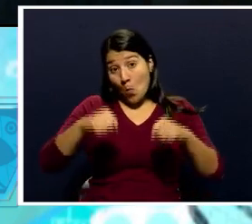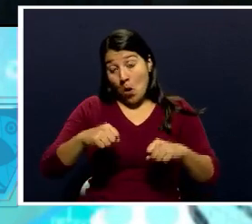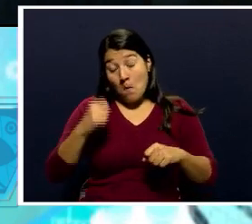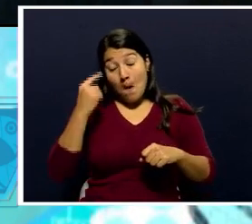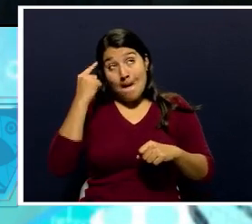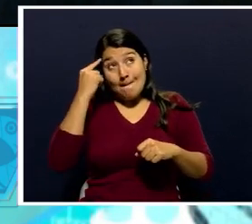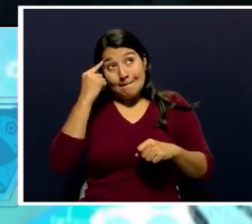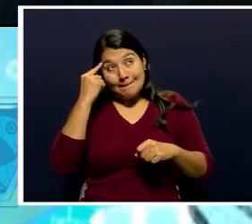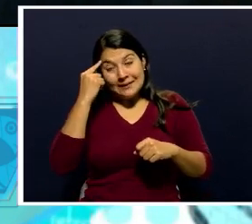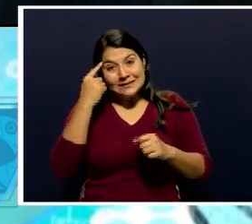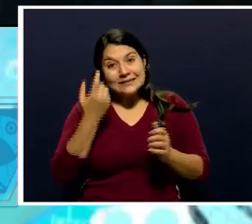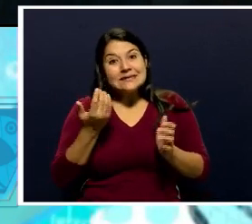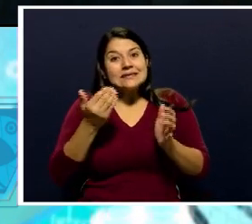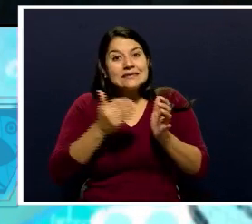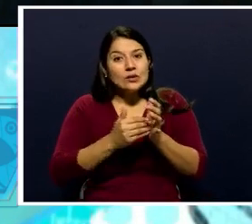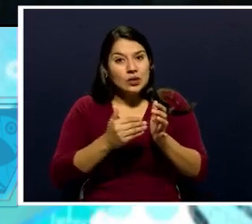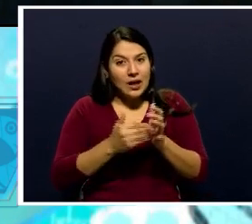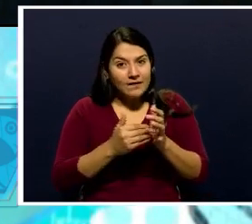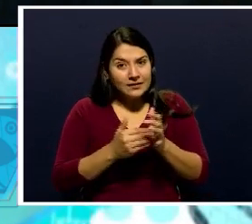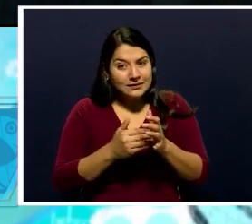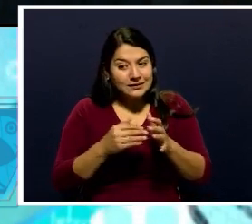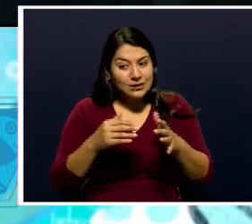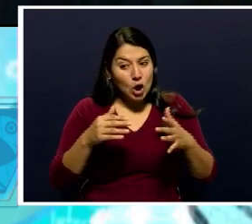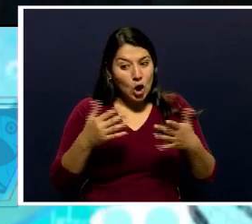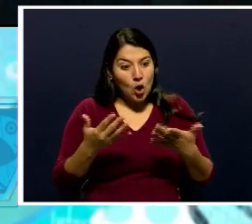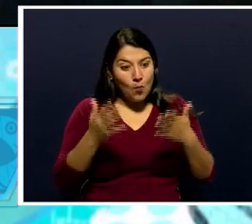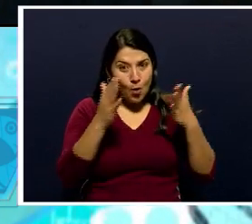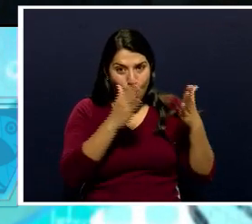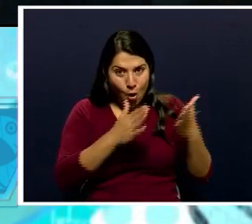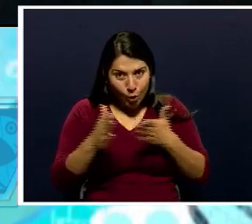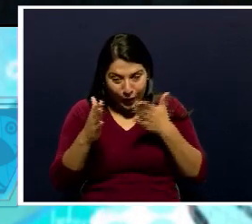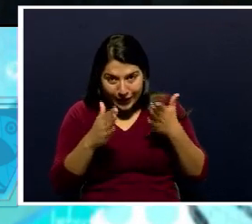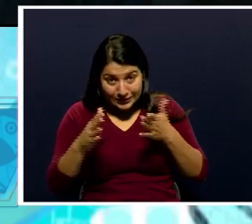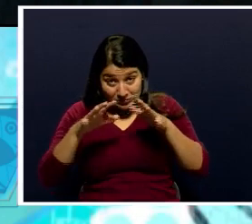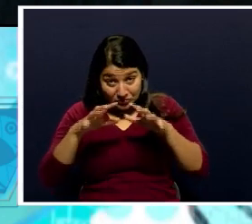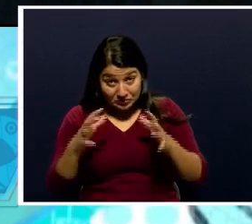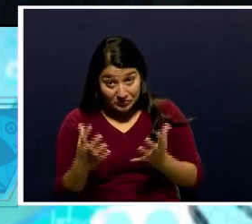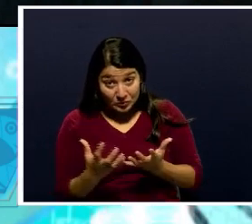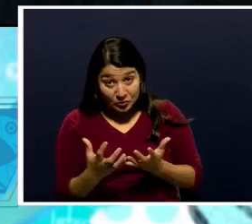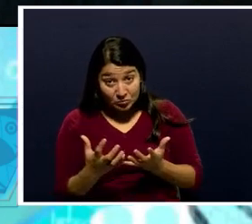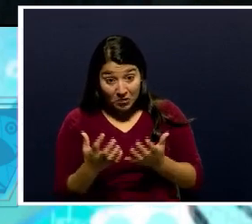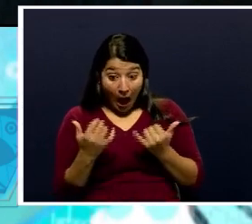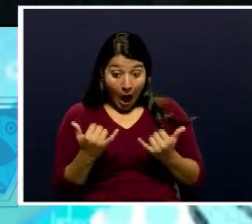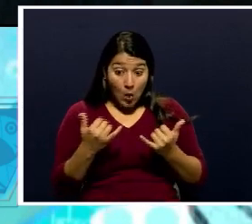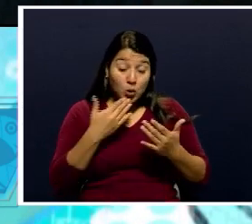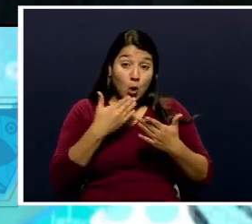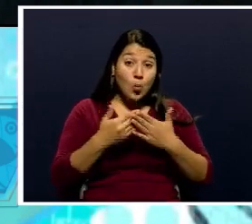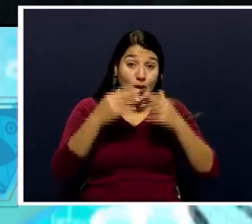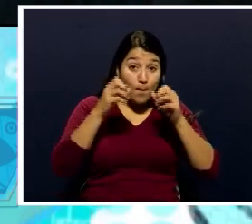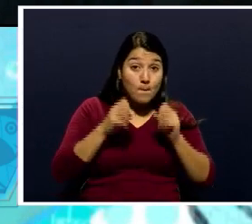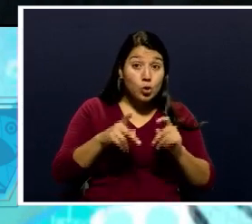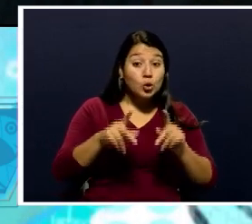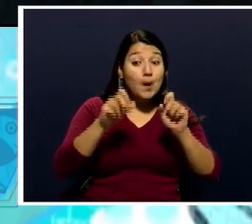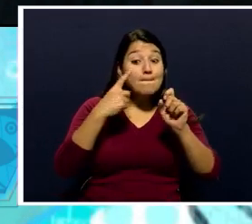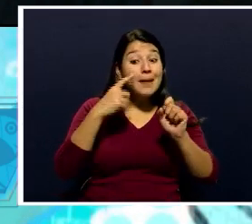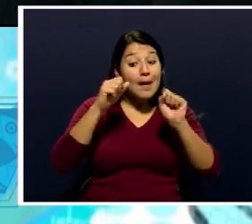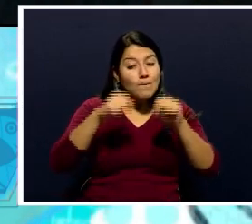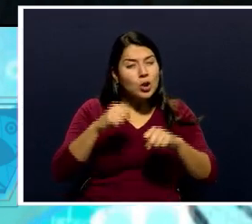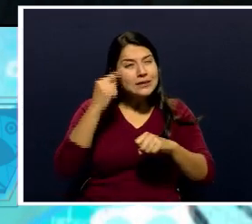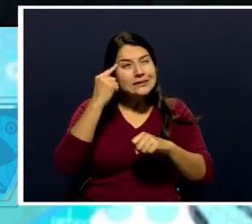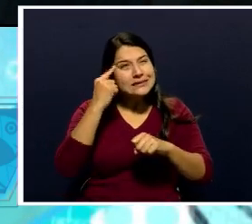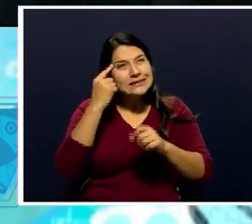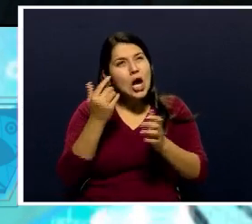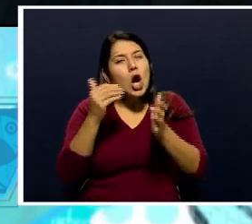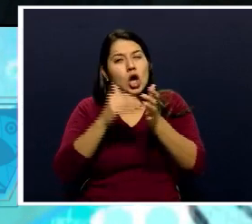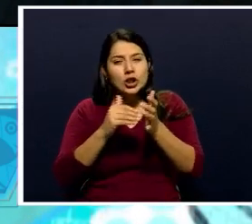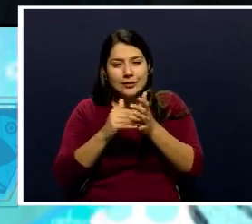repensar cómo estamos organizados. Es una buena oportunidad para repensar cosas básicas como